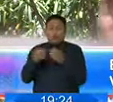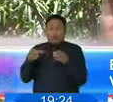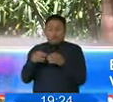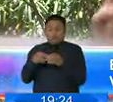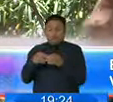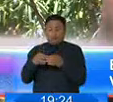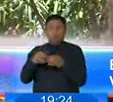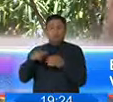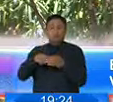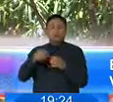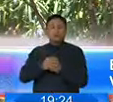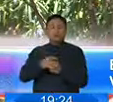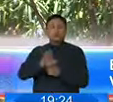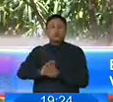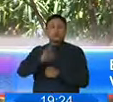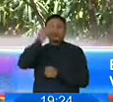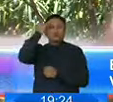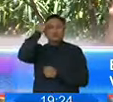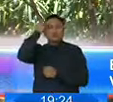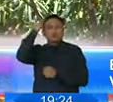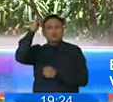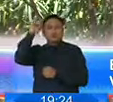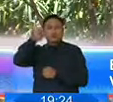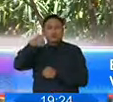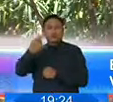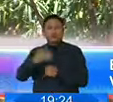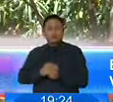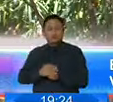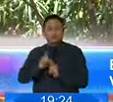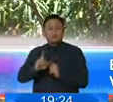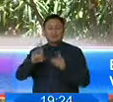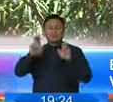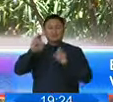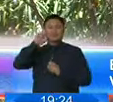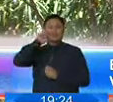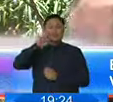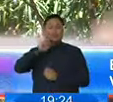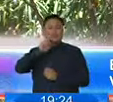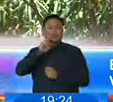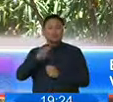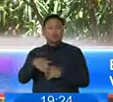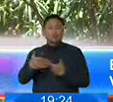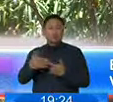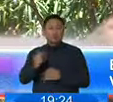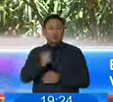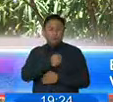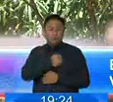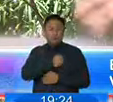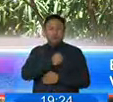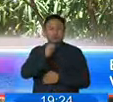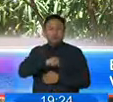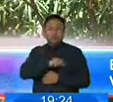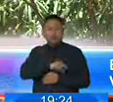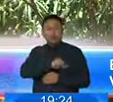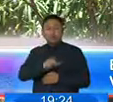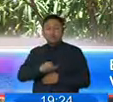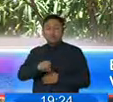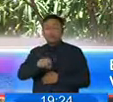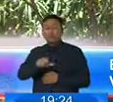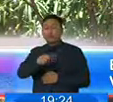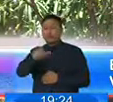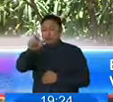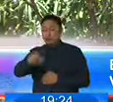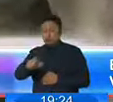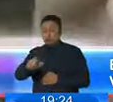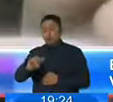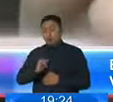que tienen ideología respecto de la sexualidad propia y de la que quisieran que los demás